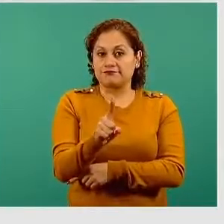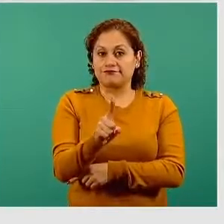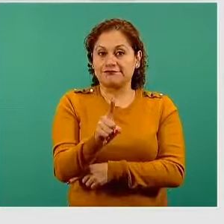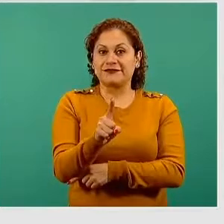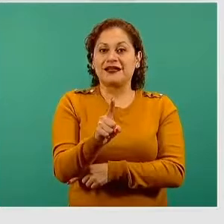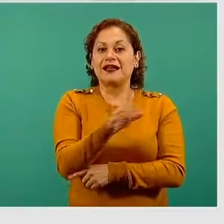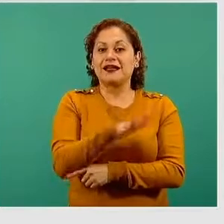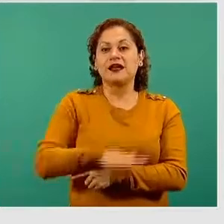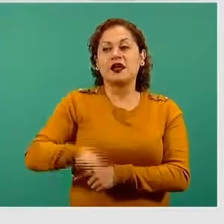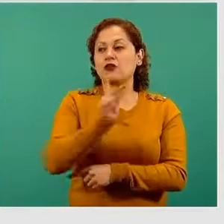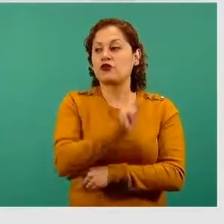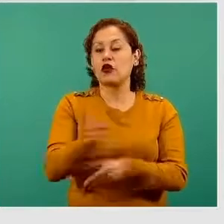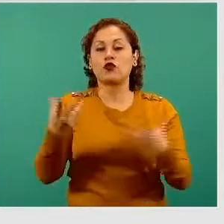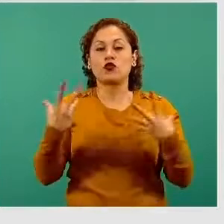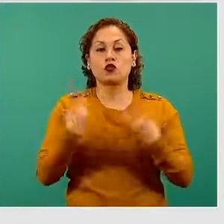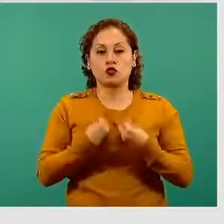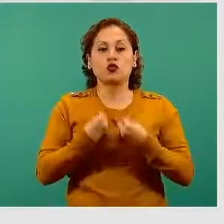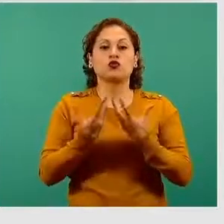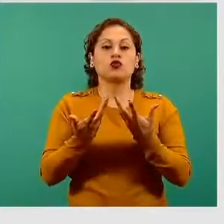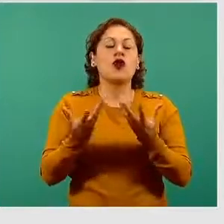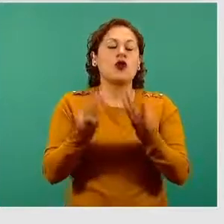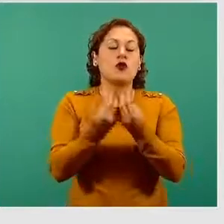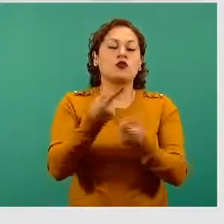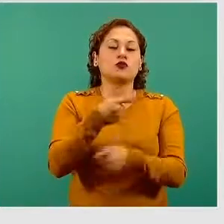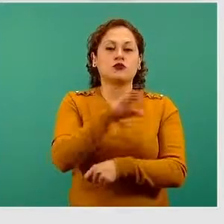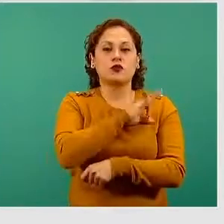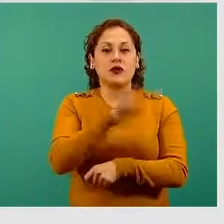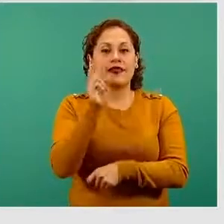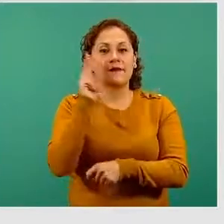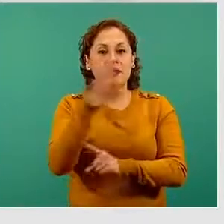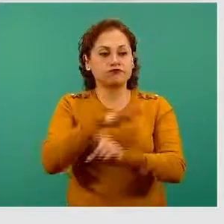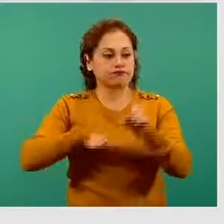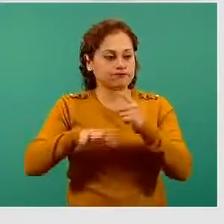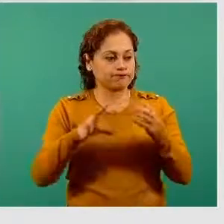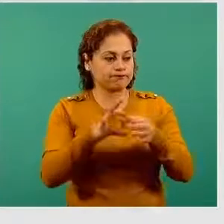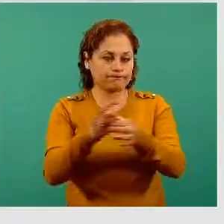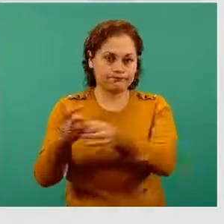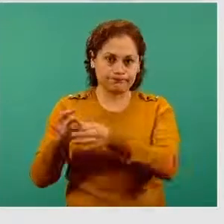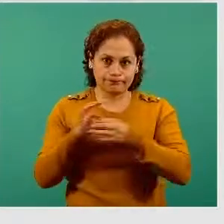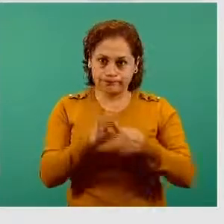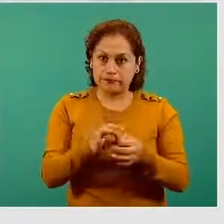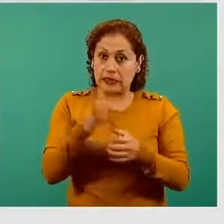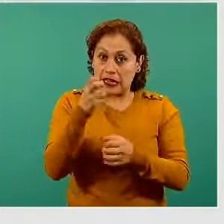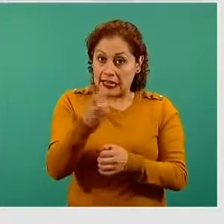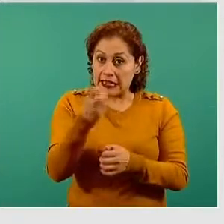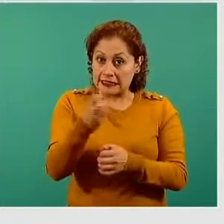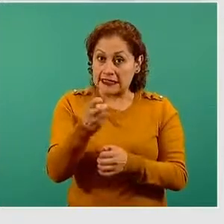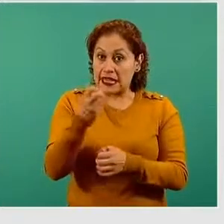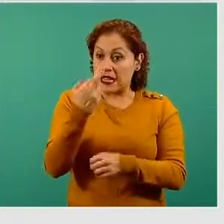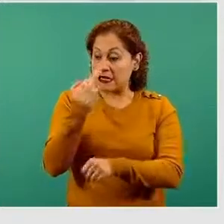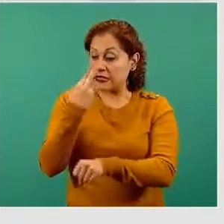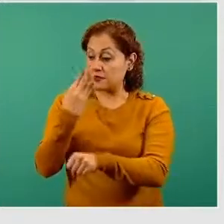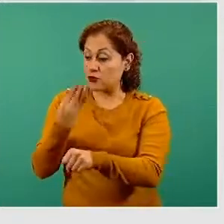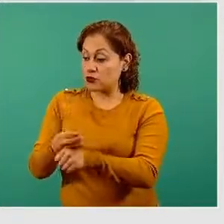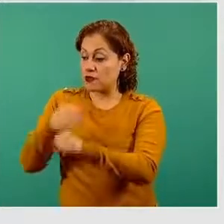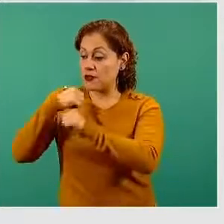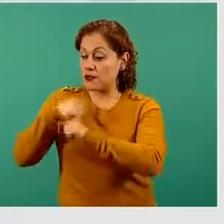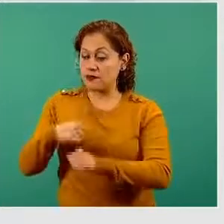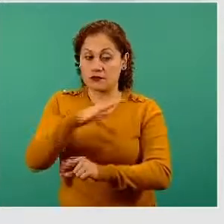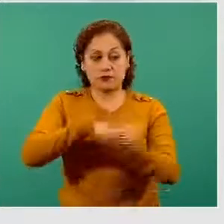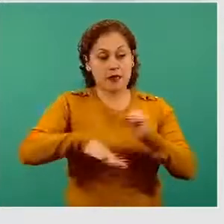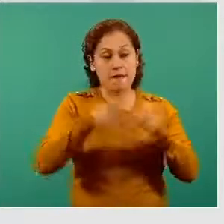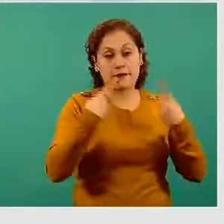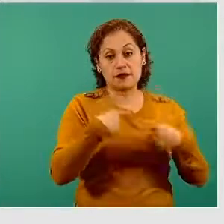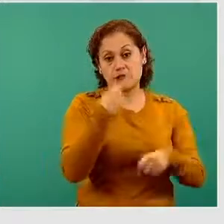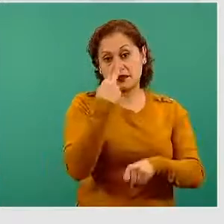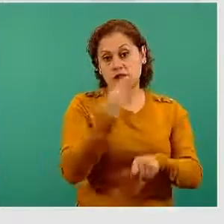ejercicio de coparticipación que tenemos que llevar a cabo todos. En relación a la pregunta específica